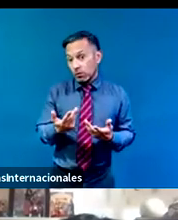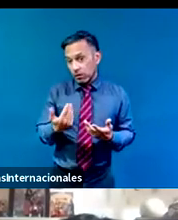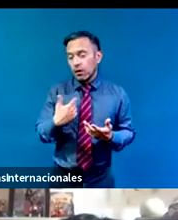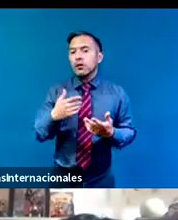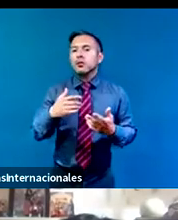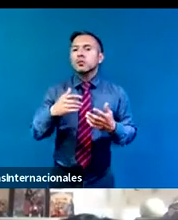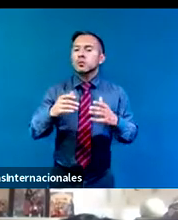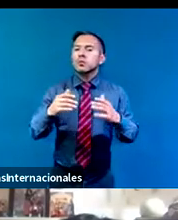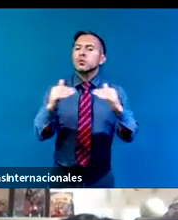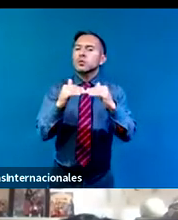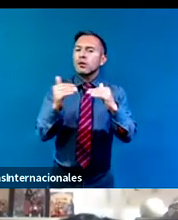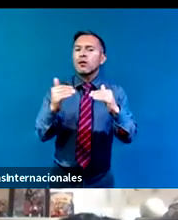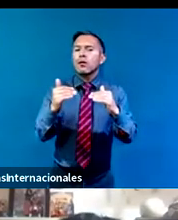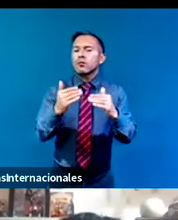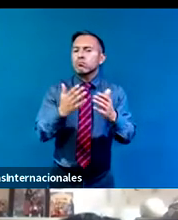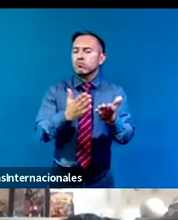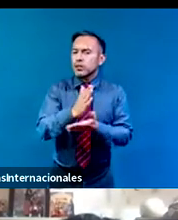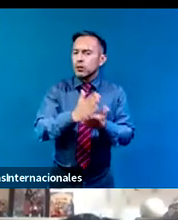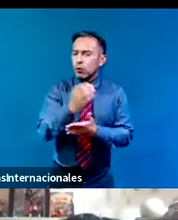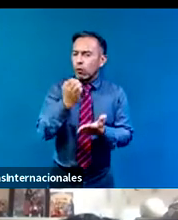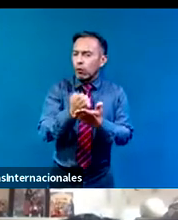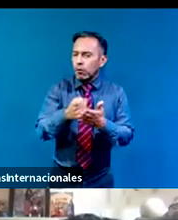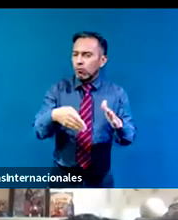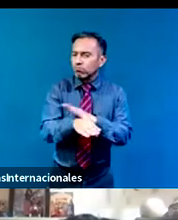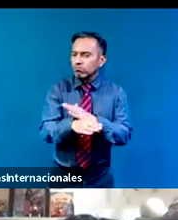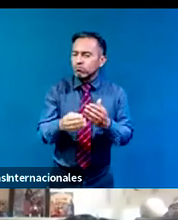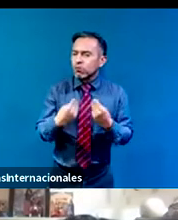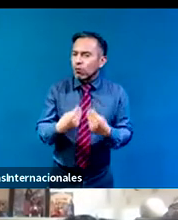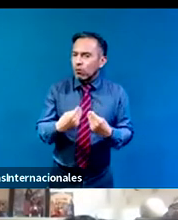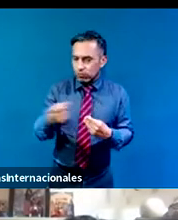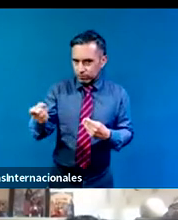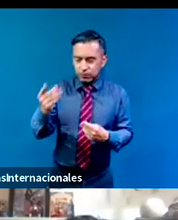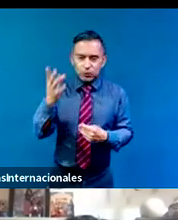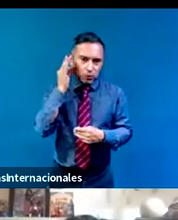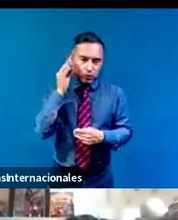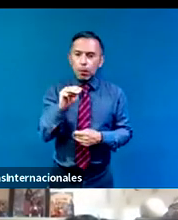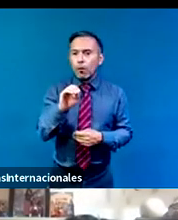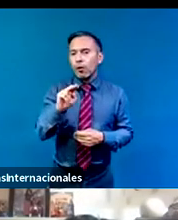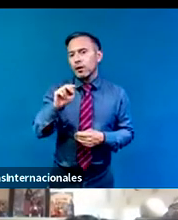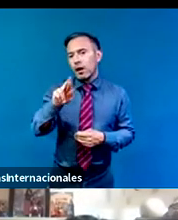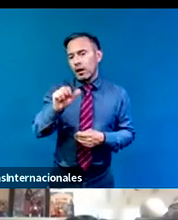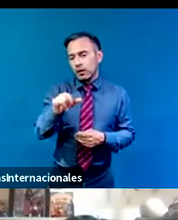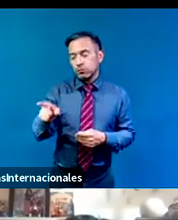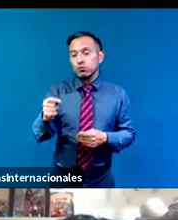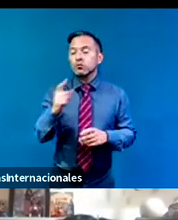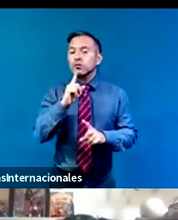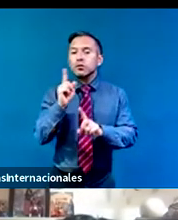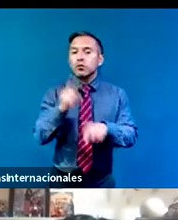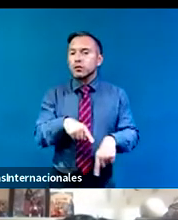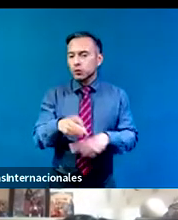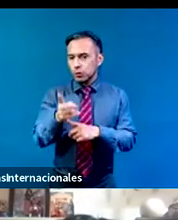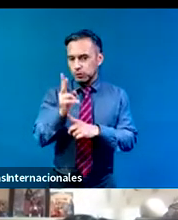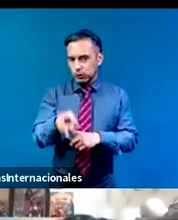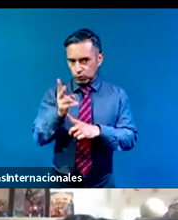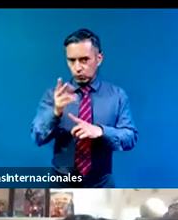yours, and please limit your answers to 2 minutes. Thank you. you. En